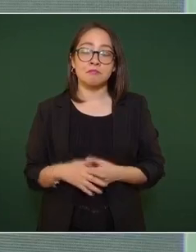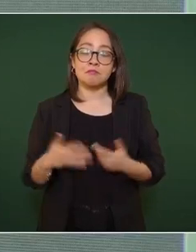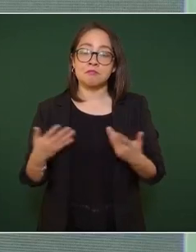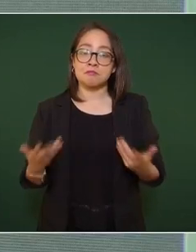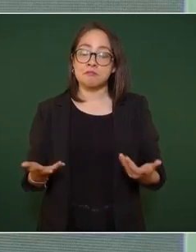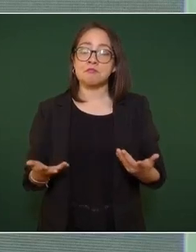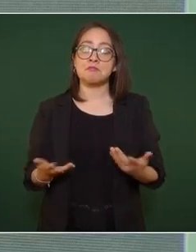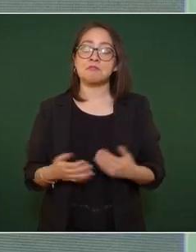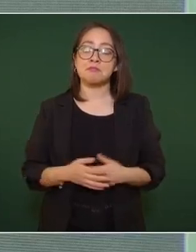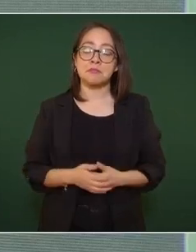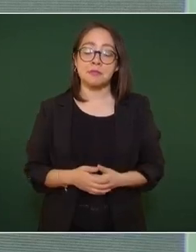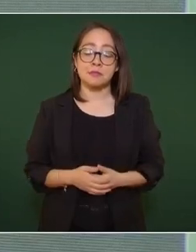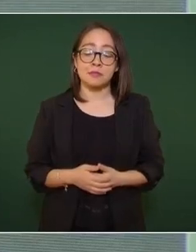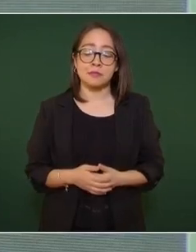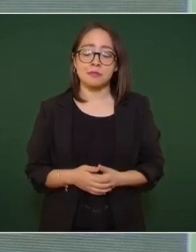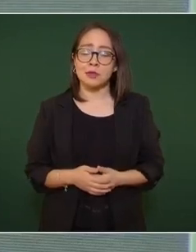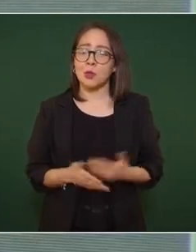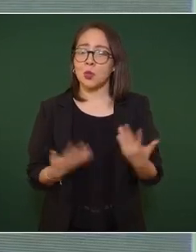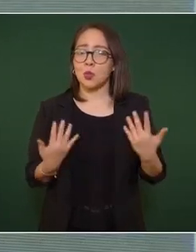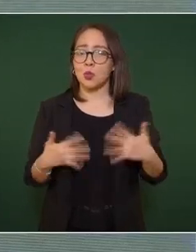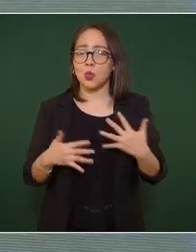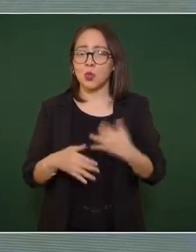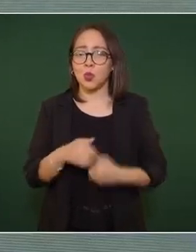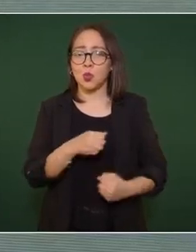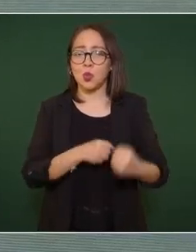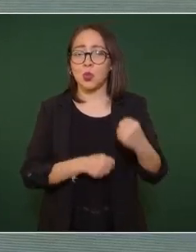luchamos muchos años